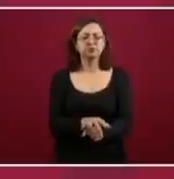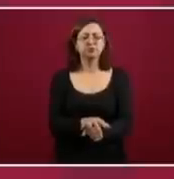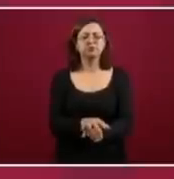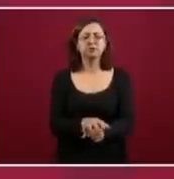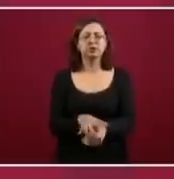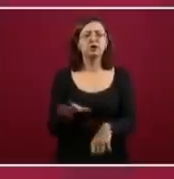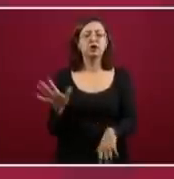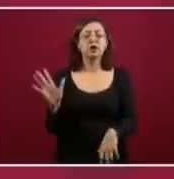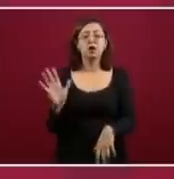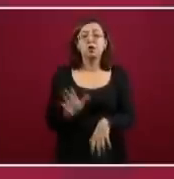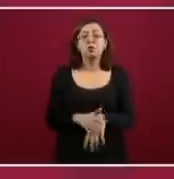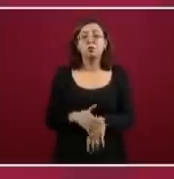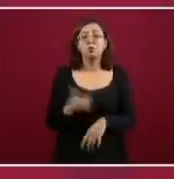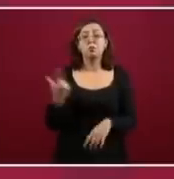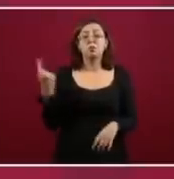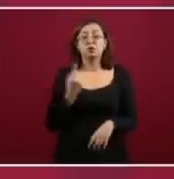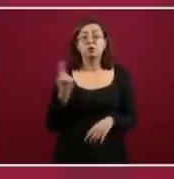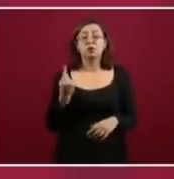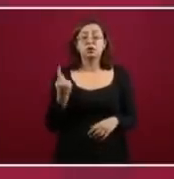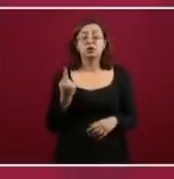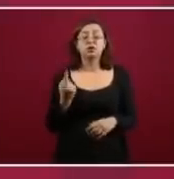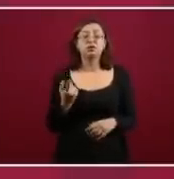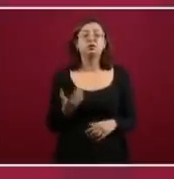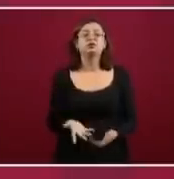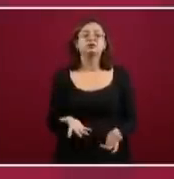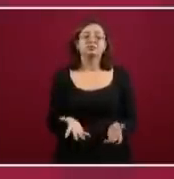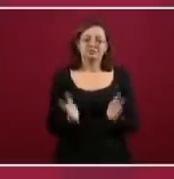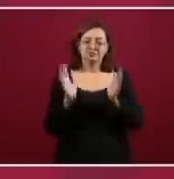porque ya iniciamos